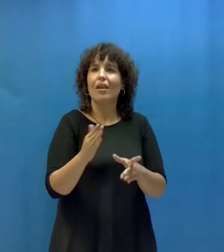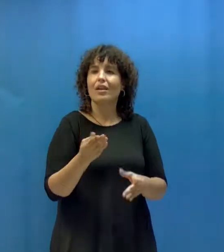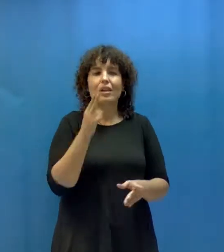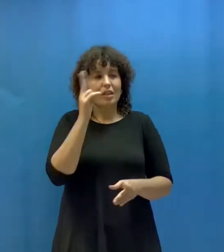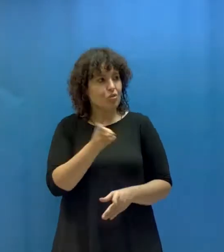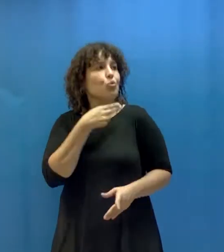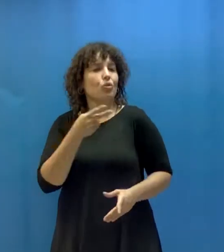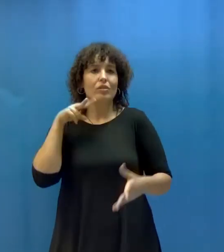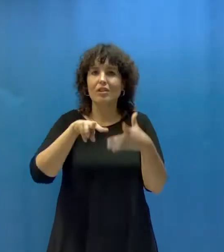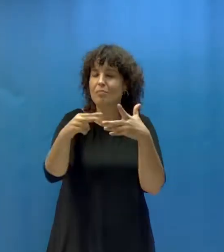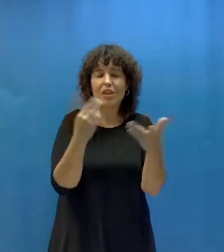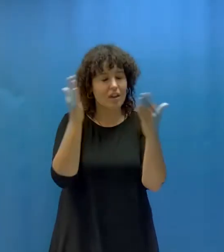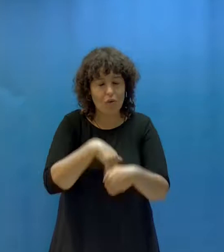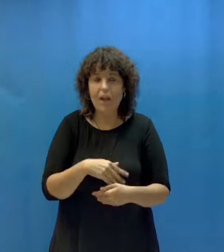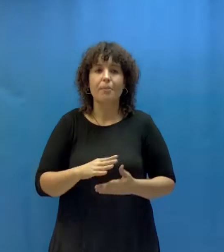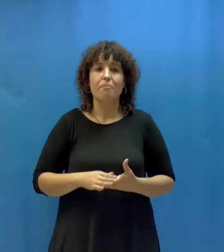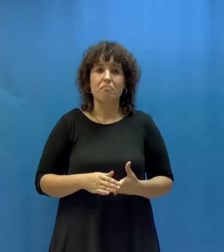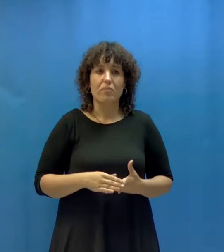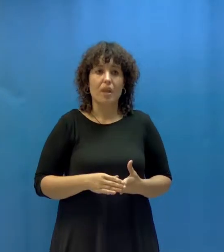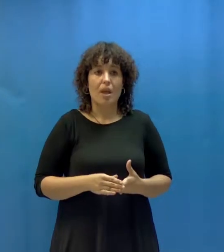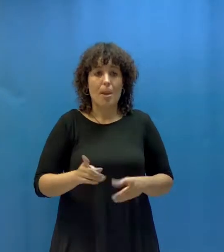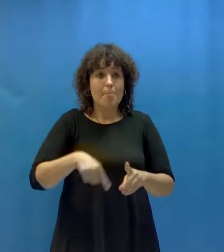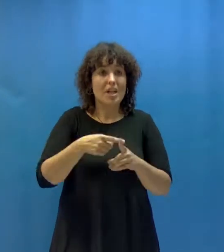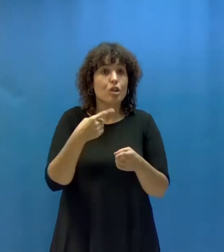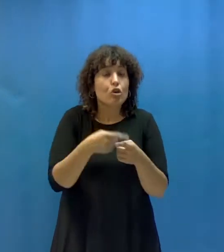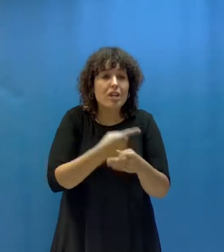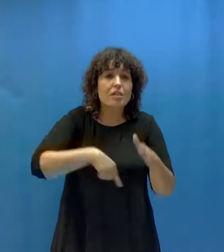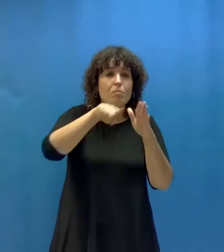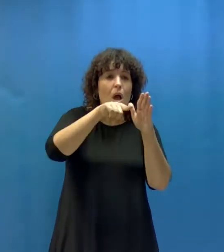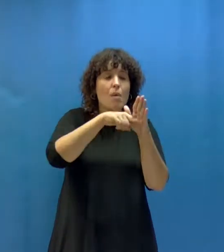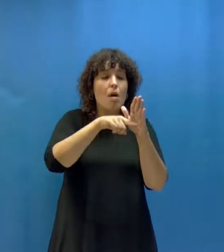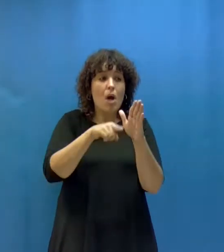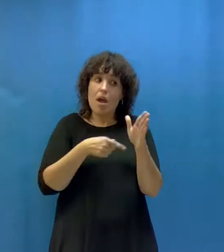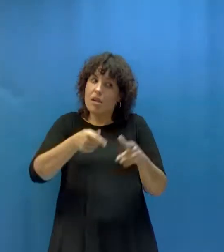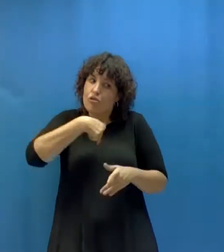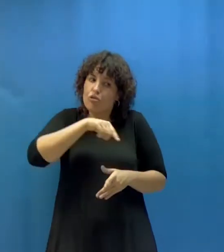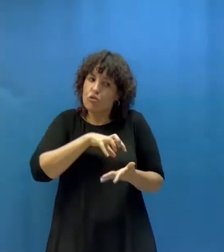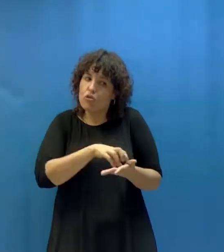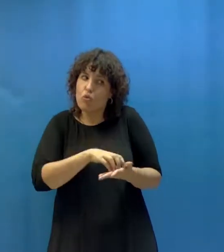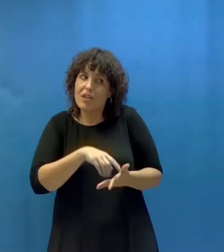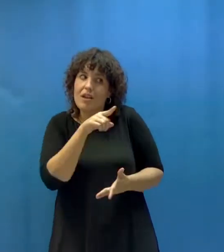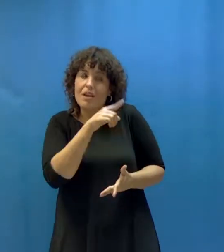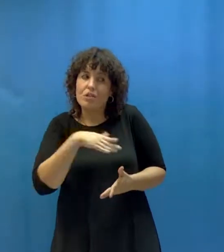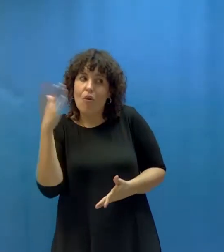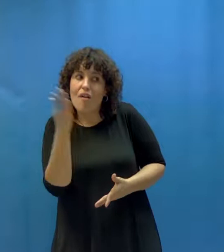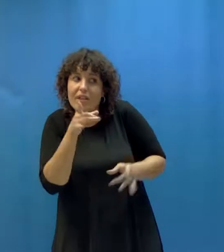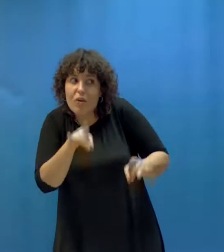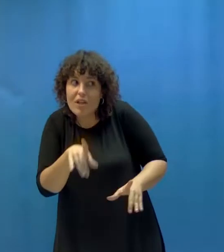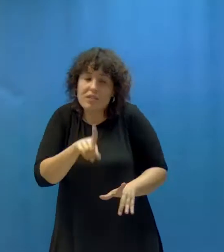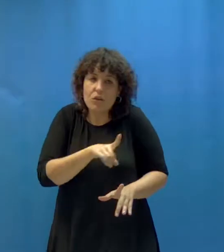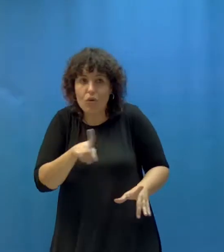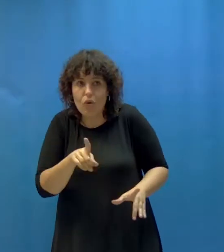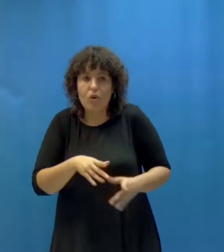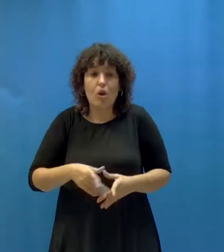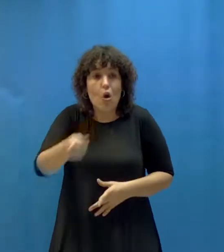han contado y además han incluido cosas en las que tenemos serias dudas cómo van a afectar igual que las que tiene el sector. Ustedes quieren que